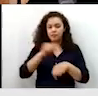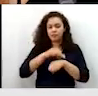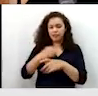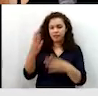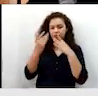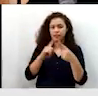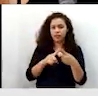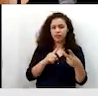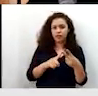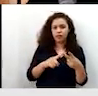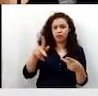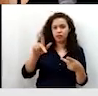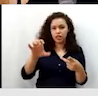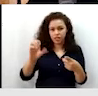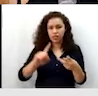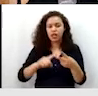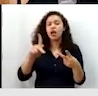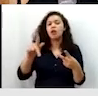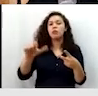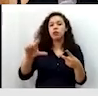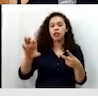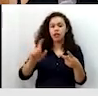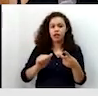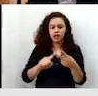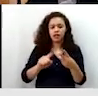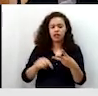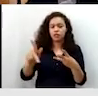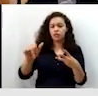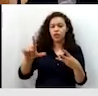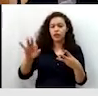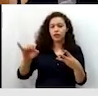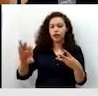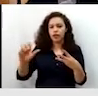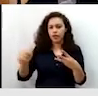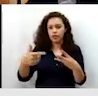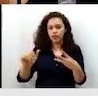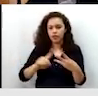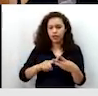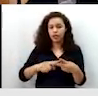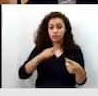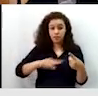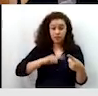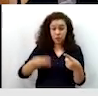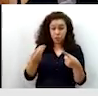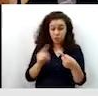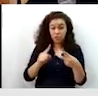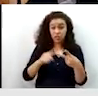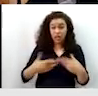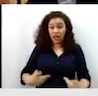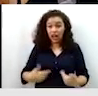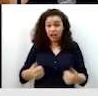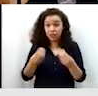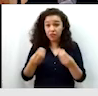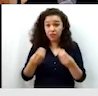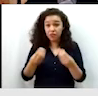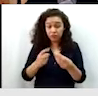polidipsia, poliuria y polifagia. Es decir, muchas ganas de orinar, mucha hambre y mucho consumo